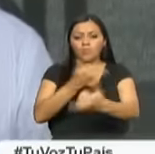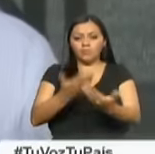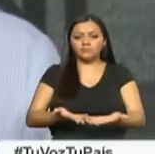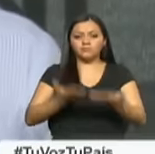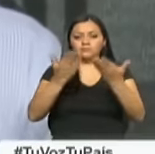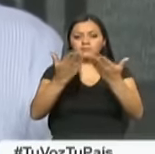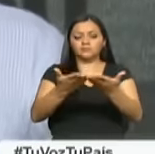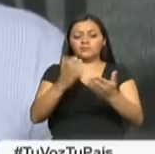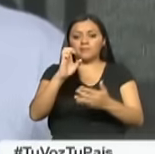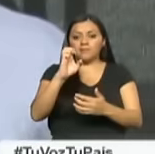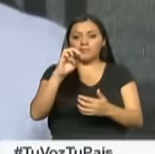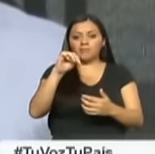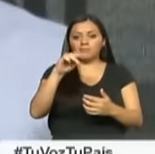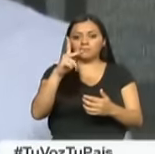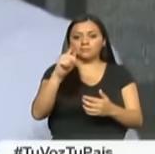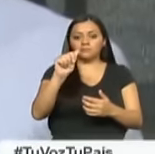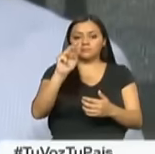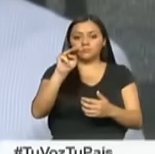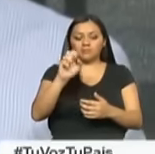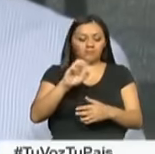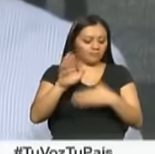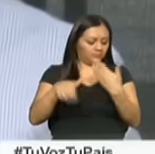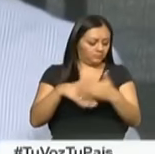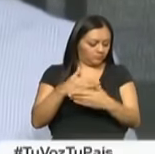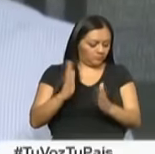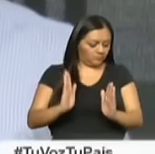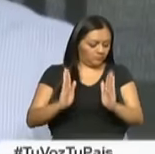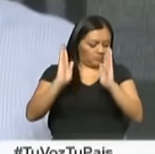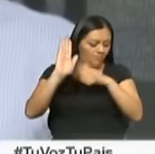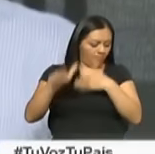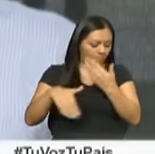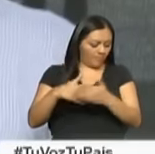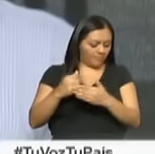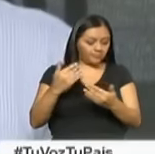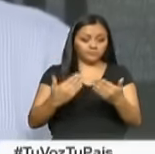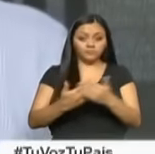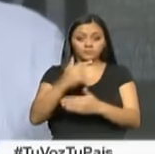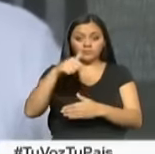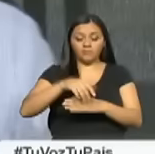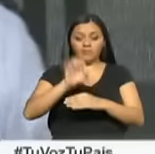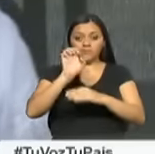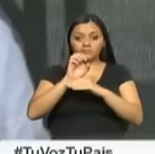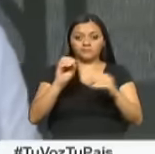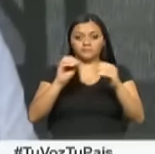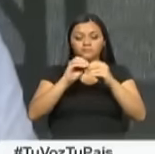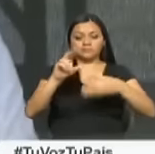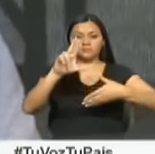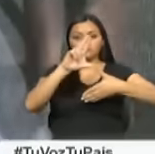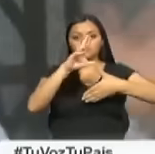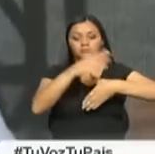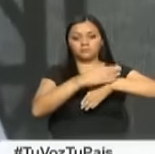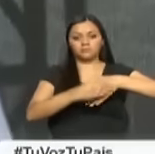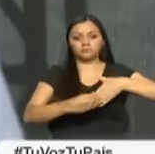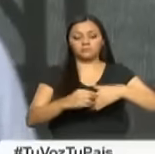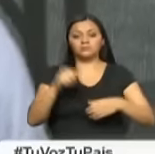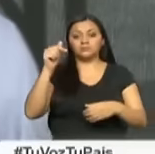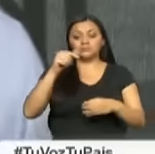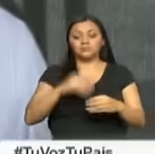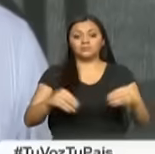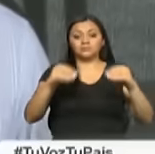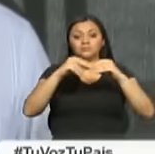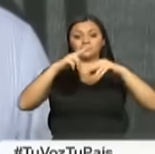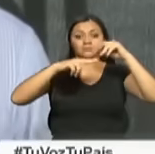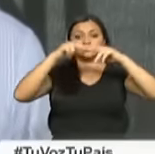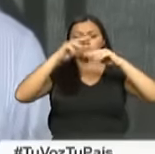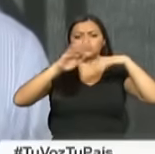al Empalme uno de los complejos judiciales más modernos, no solo del Ecuador, sino de América Latina. En estas